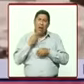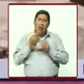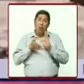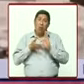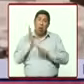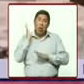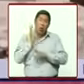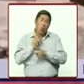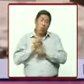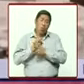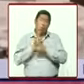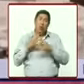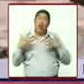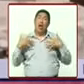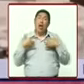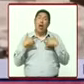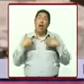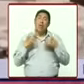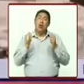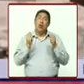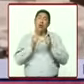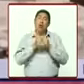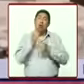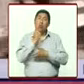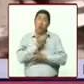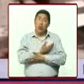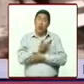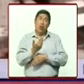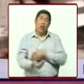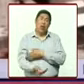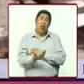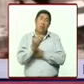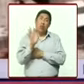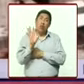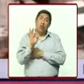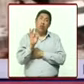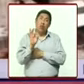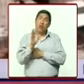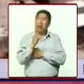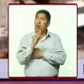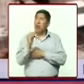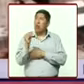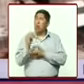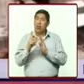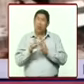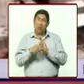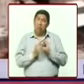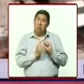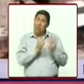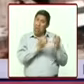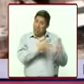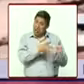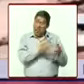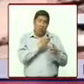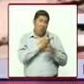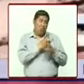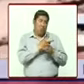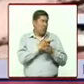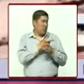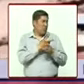el pastoreo de sus animales junto con su niña a las 9 de la mañana. Y que ella, luego de dejarla a la pequeña al